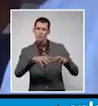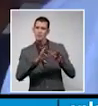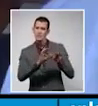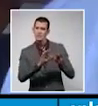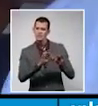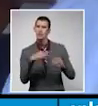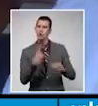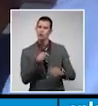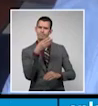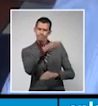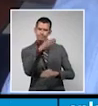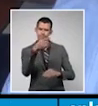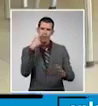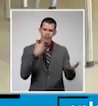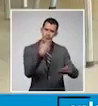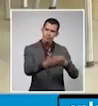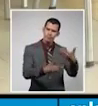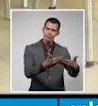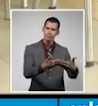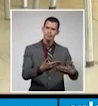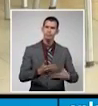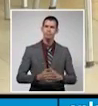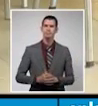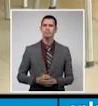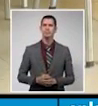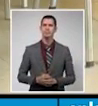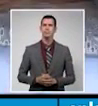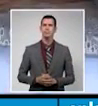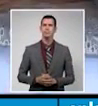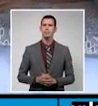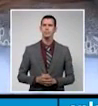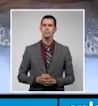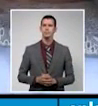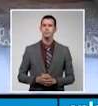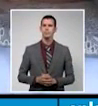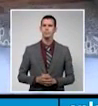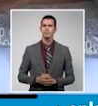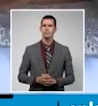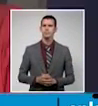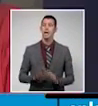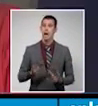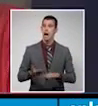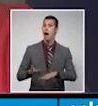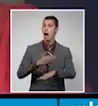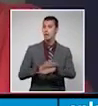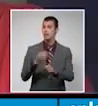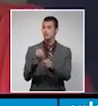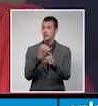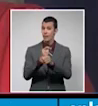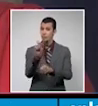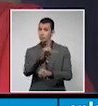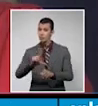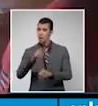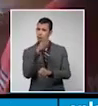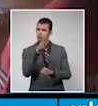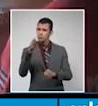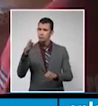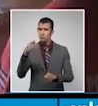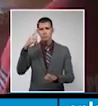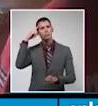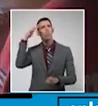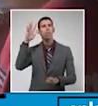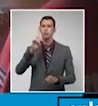locales funcionan en cada consejo popular. Quienes atienden al pueblo se capacitaron antes. Más de 600